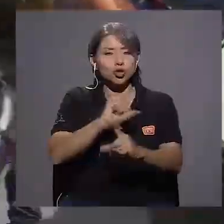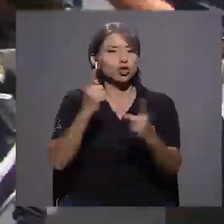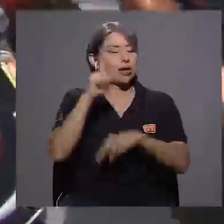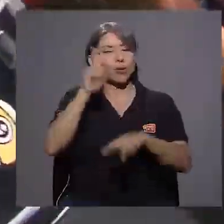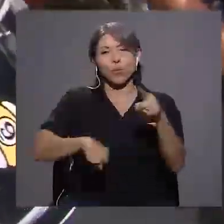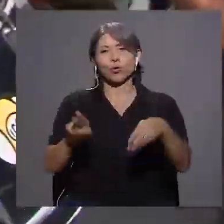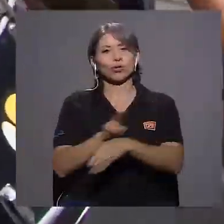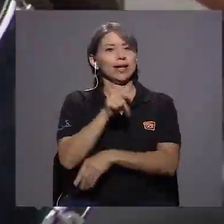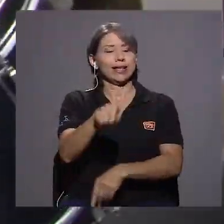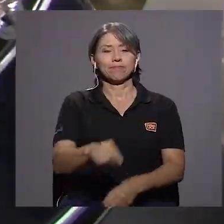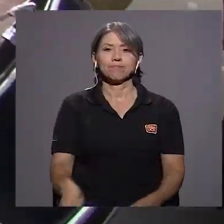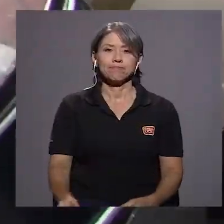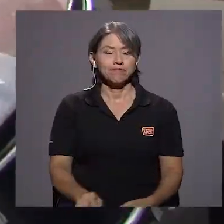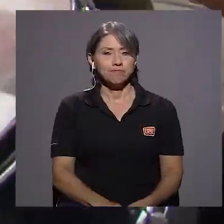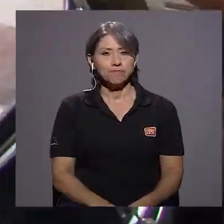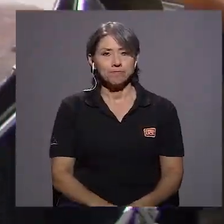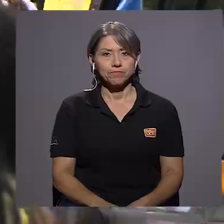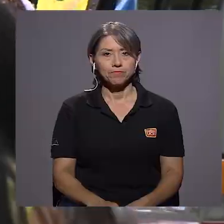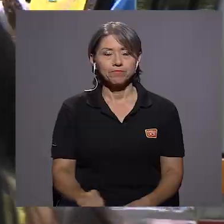social.